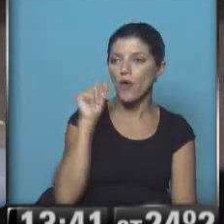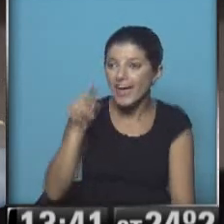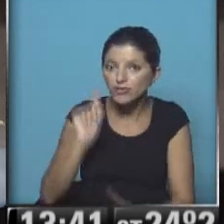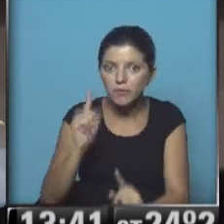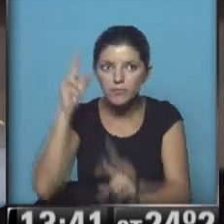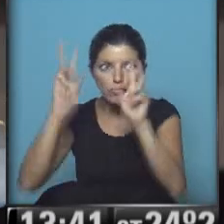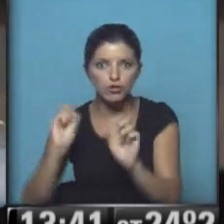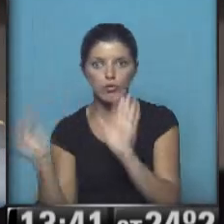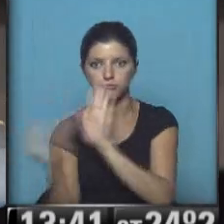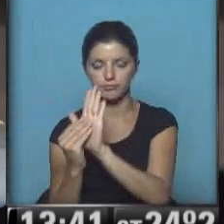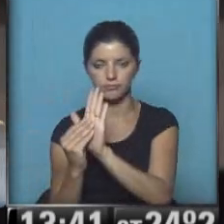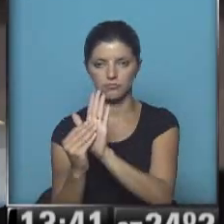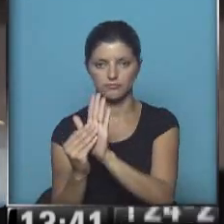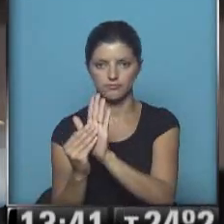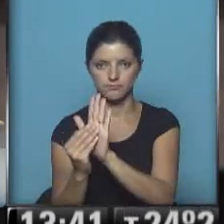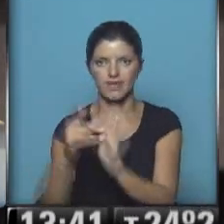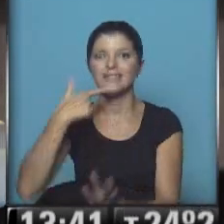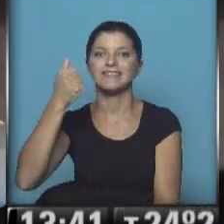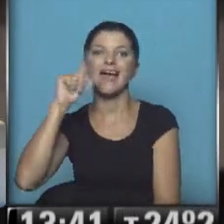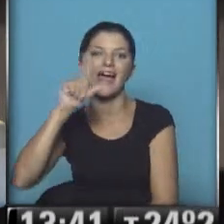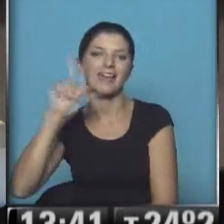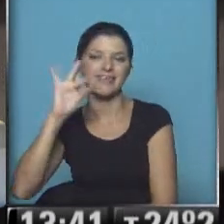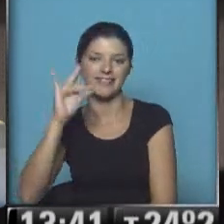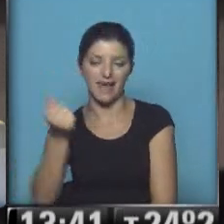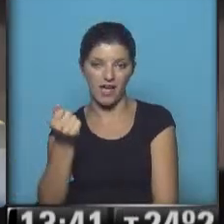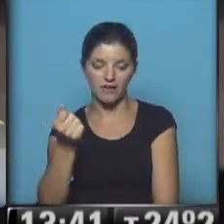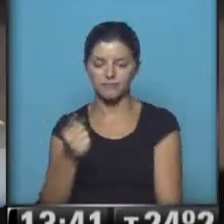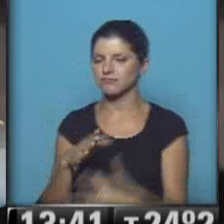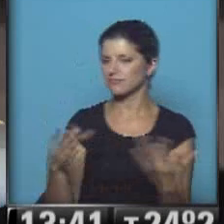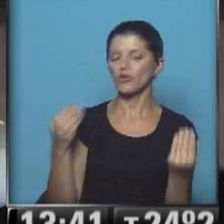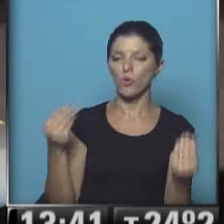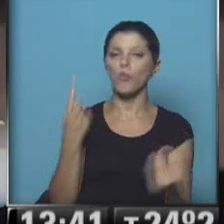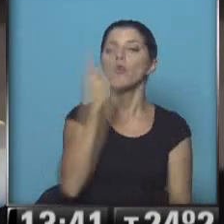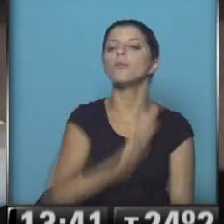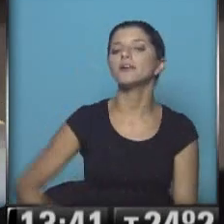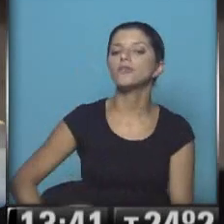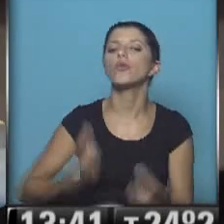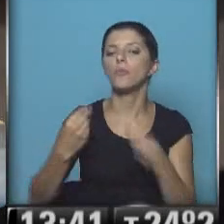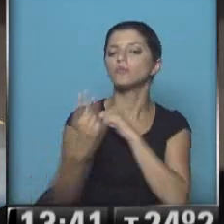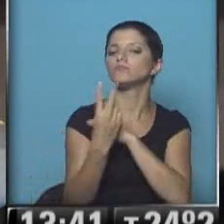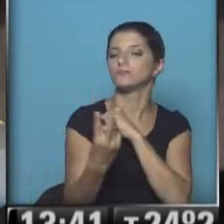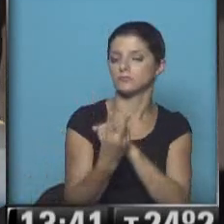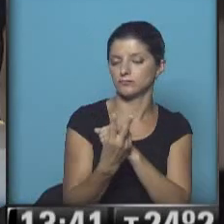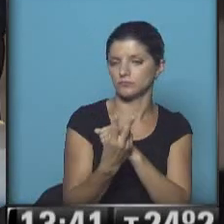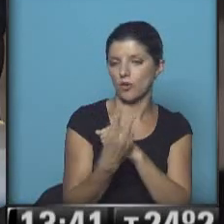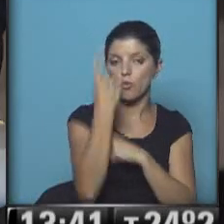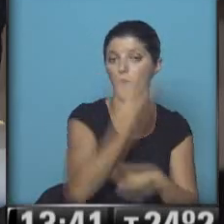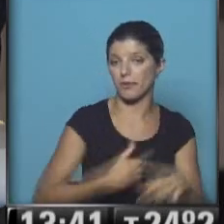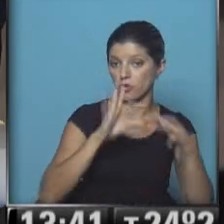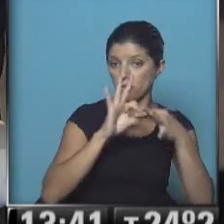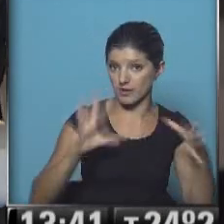ellos Entonces este Bueno qué hace frente a eso cómo se defiende Un gobierno democrático frente